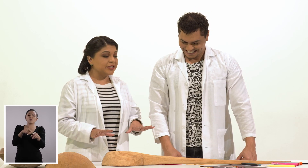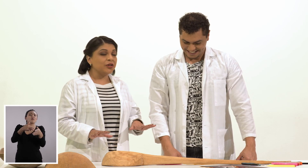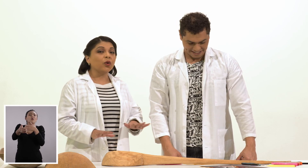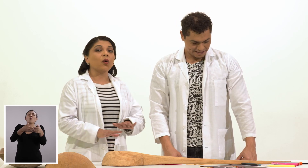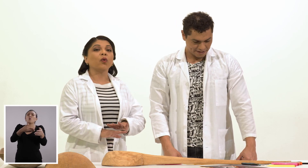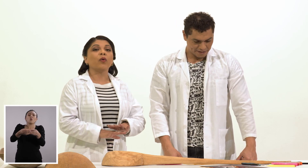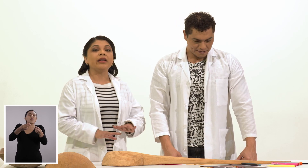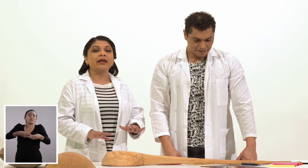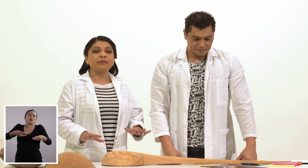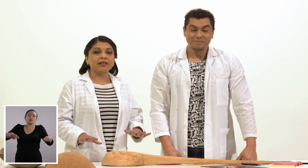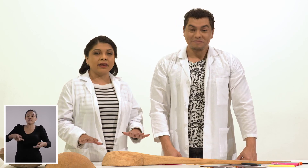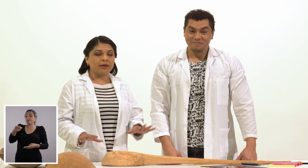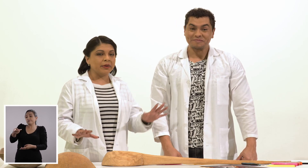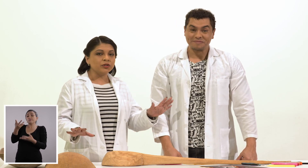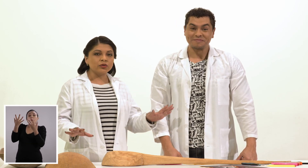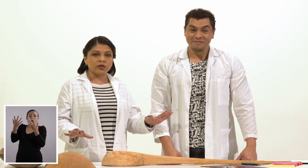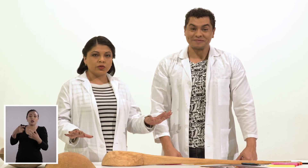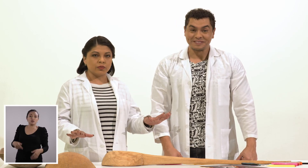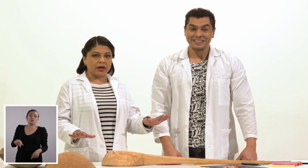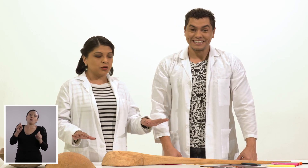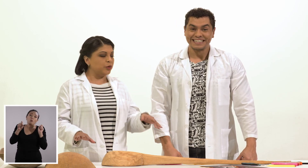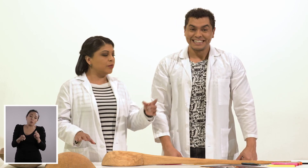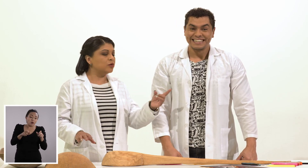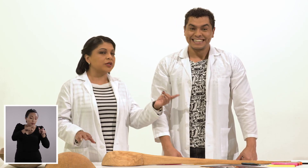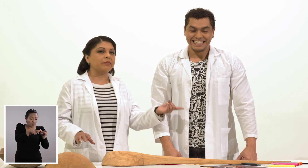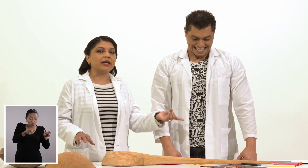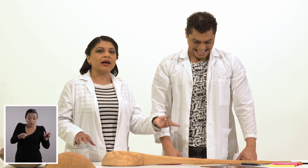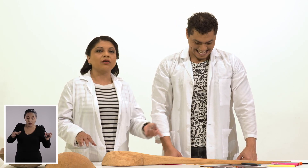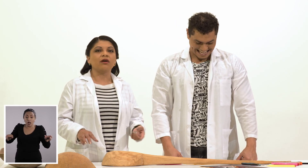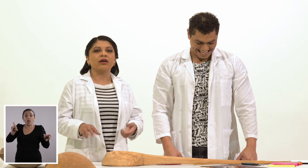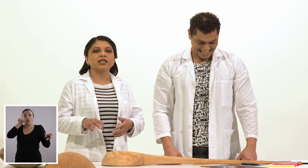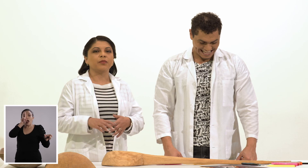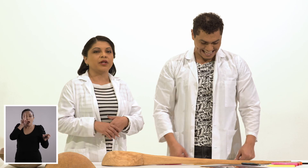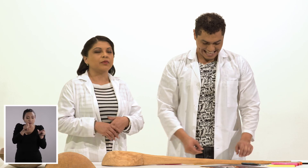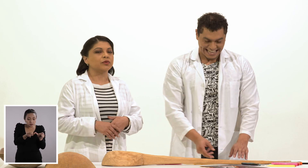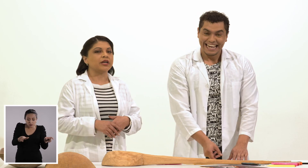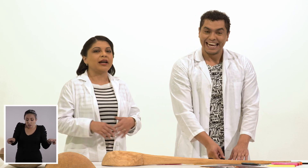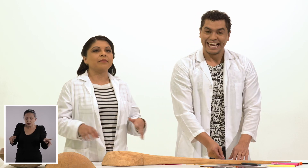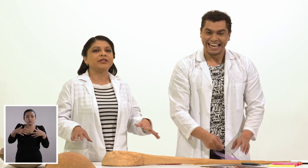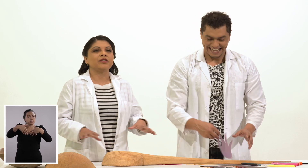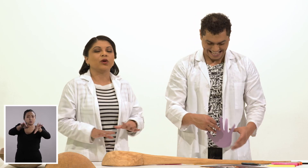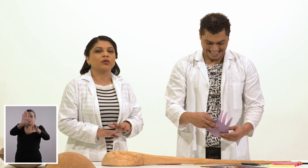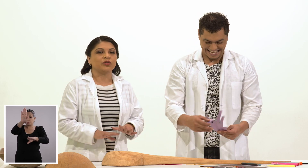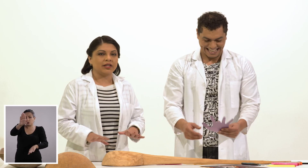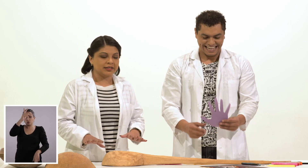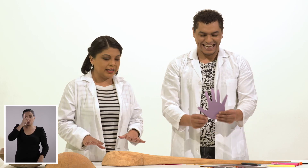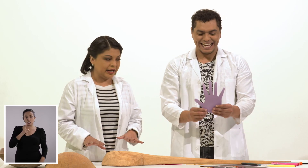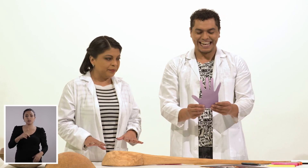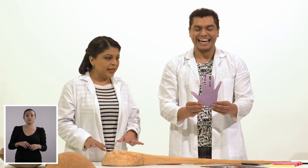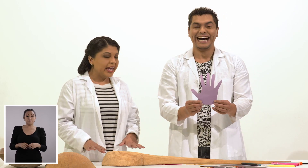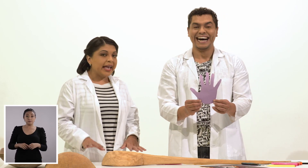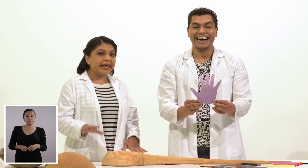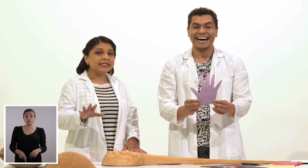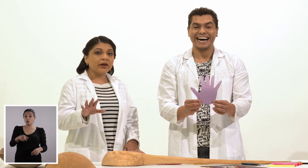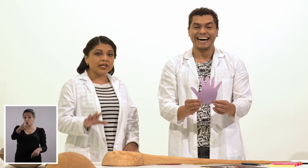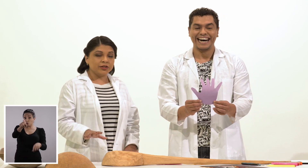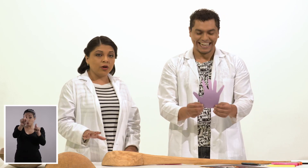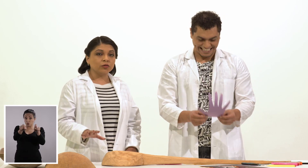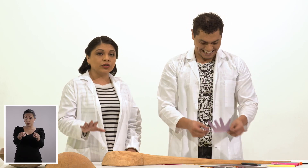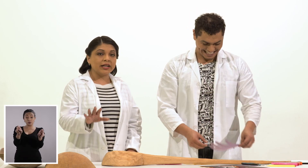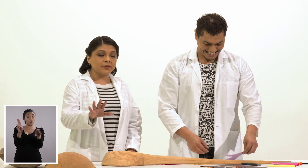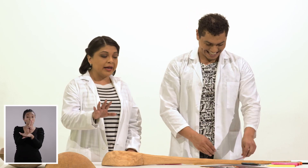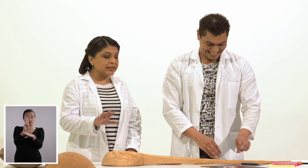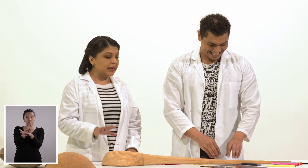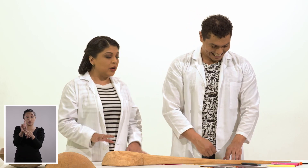hacer este ejercicio con cualquier material pancho uso sus manos podemos usar marcadores podemos usar lápices lo que ustedes quieran en esta